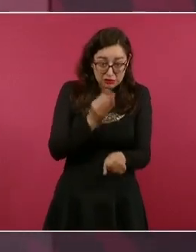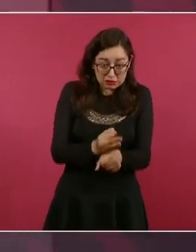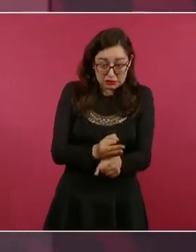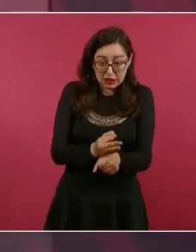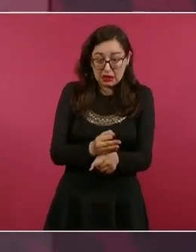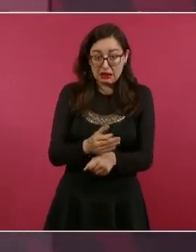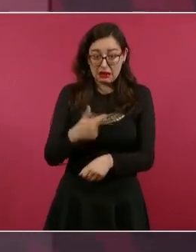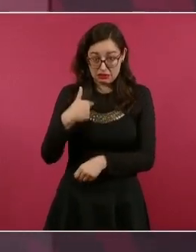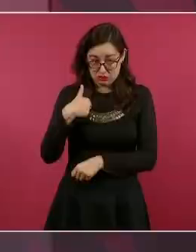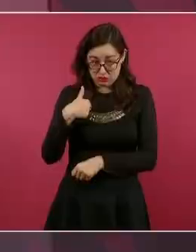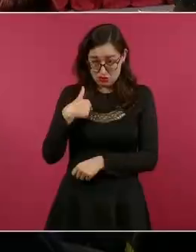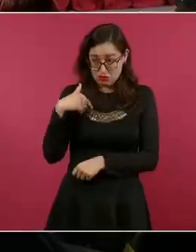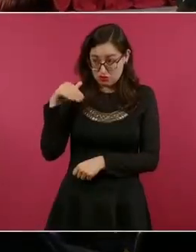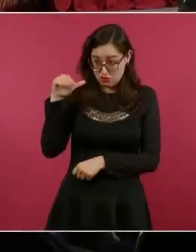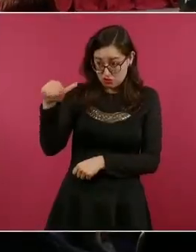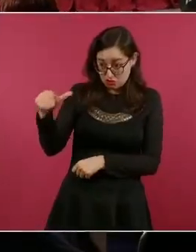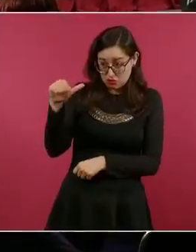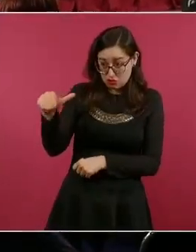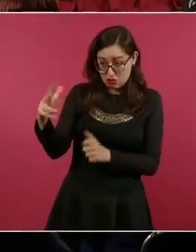se